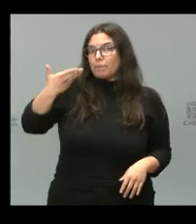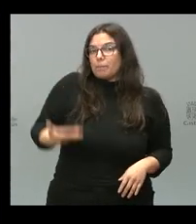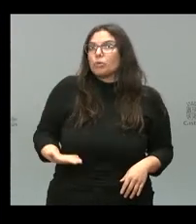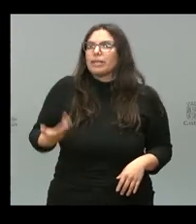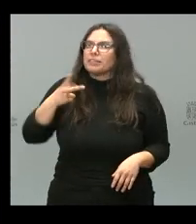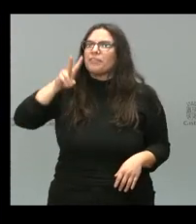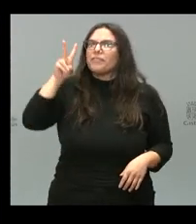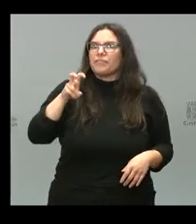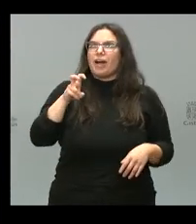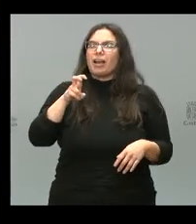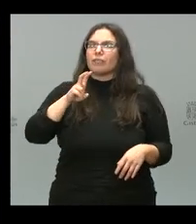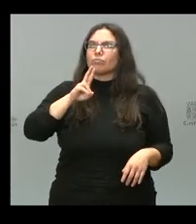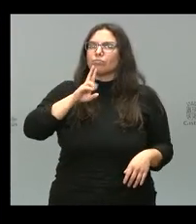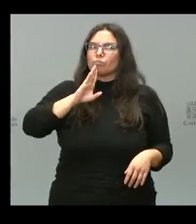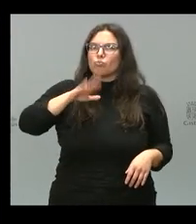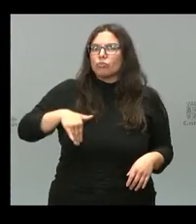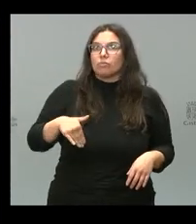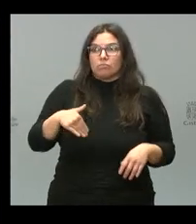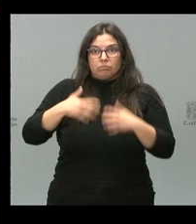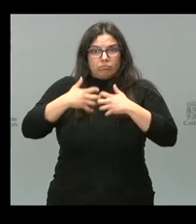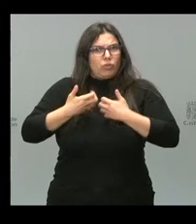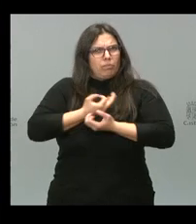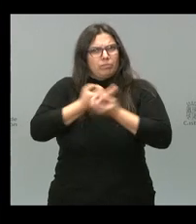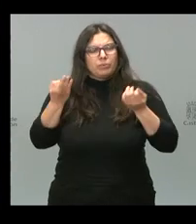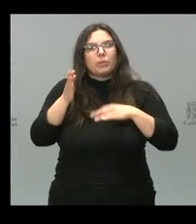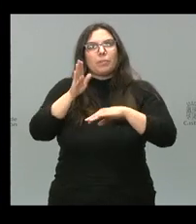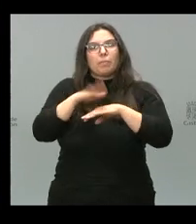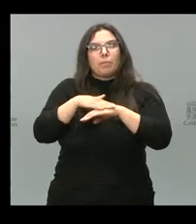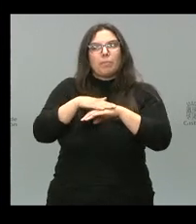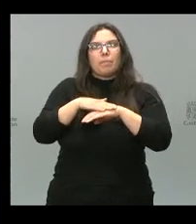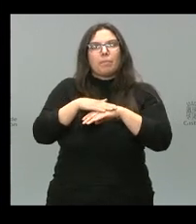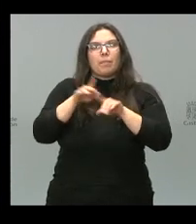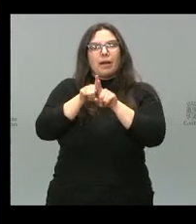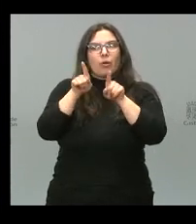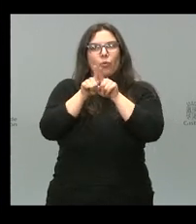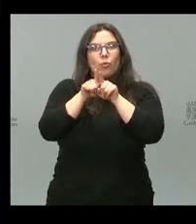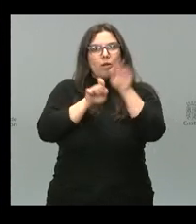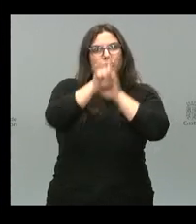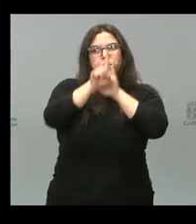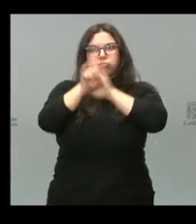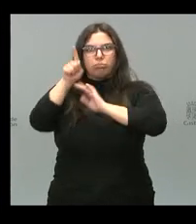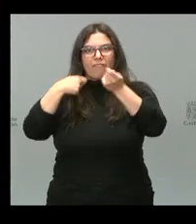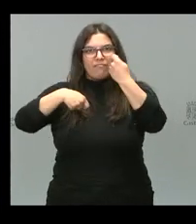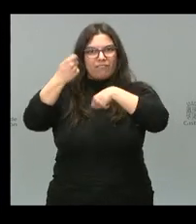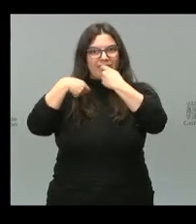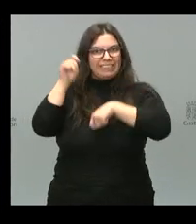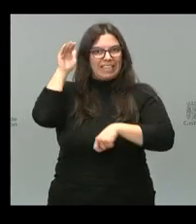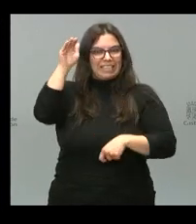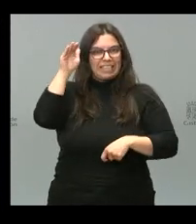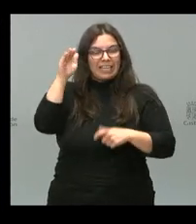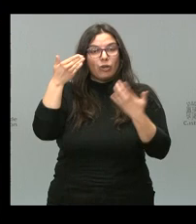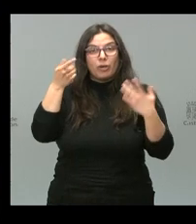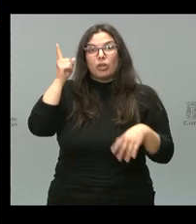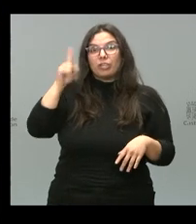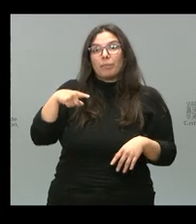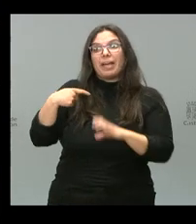podrían servir muy bien y de hecho están sirviendo para nuestra posición en comercio exterior pero es que además tenemos pues obviamente